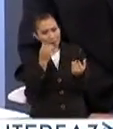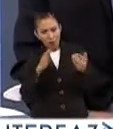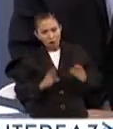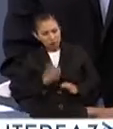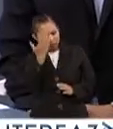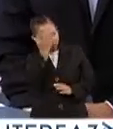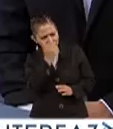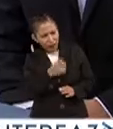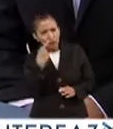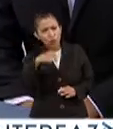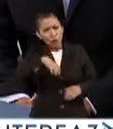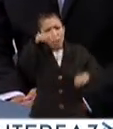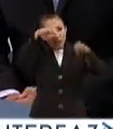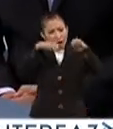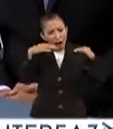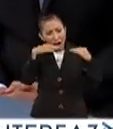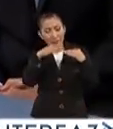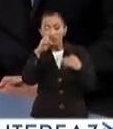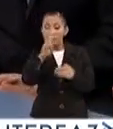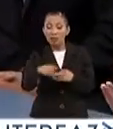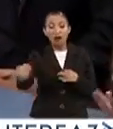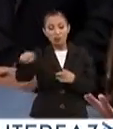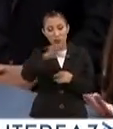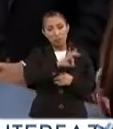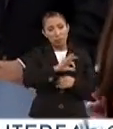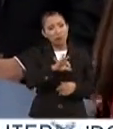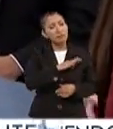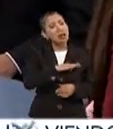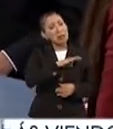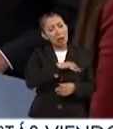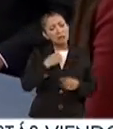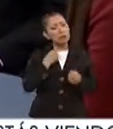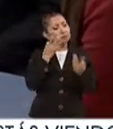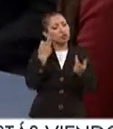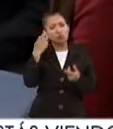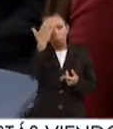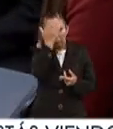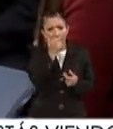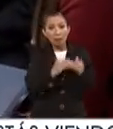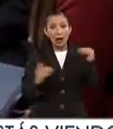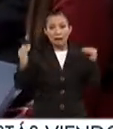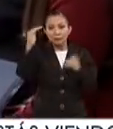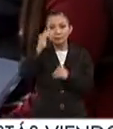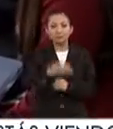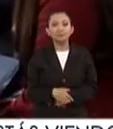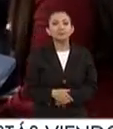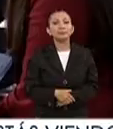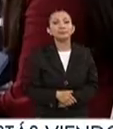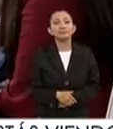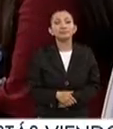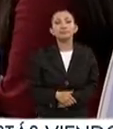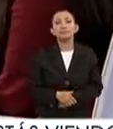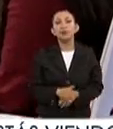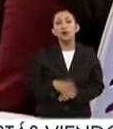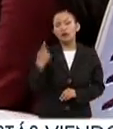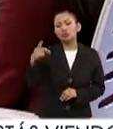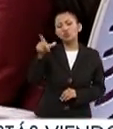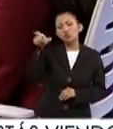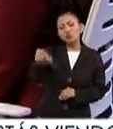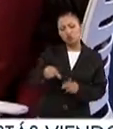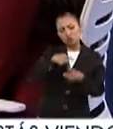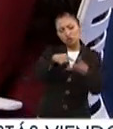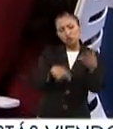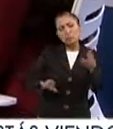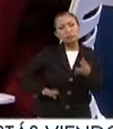mismas capacidades y su misma edad, la verdad ellos pueden ser felices y pueden explotar sus capacidades. ¿Cuáles son esas capacidades